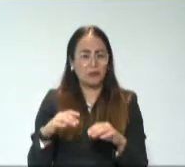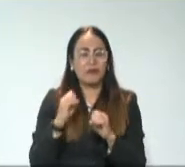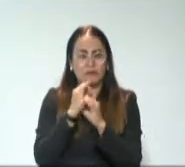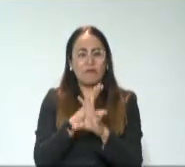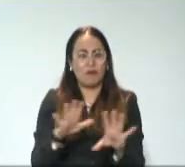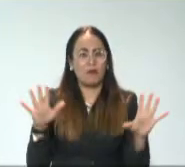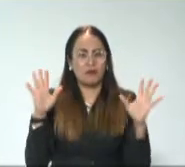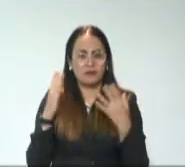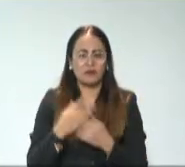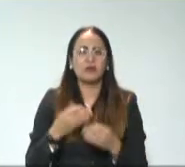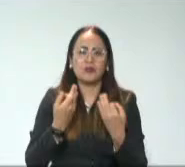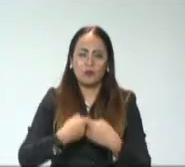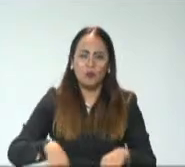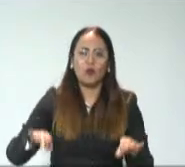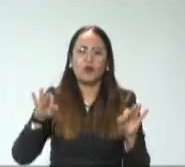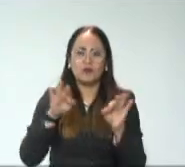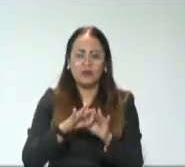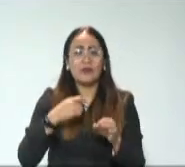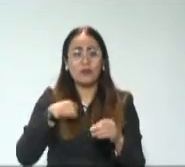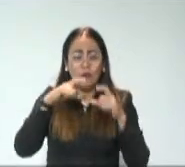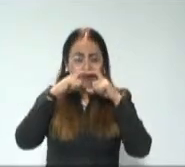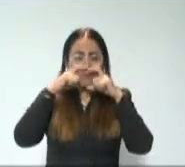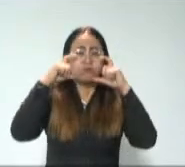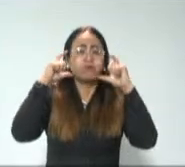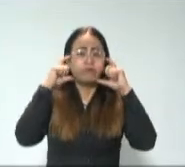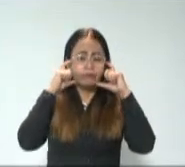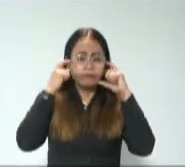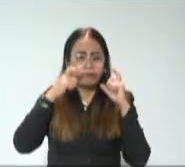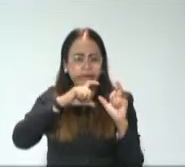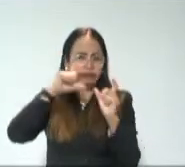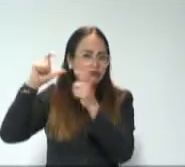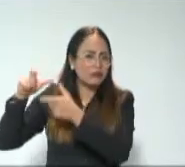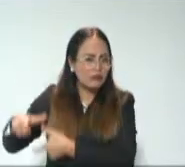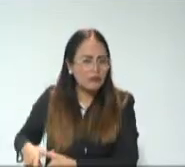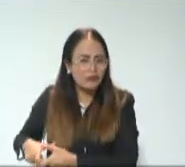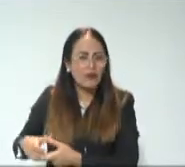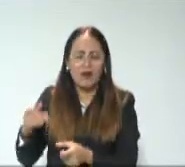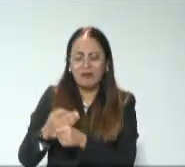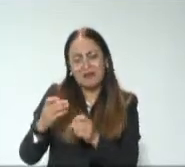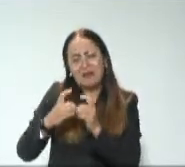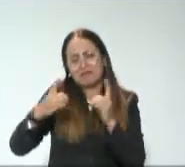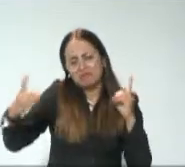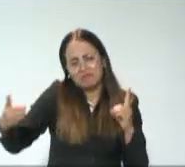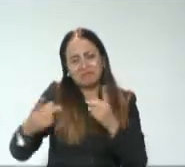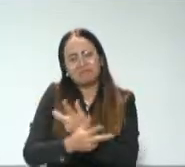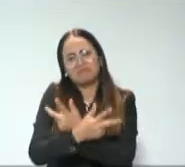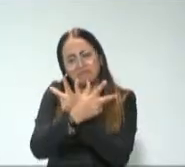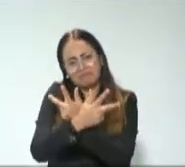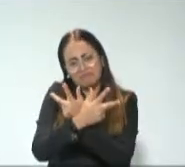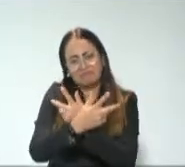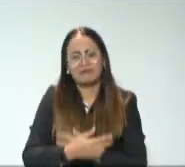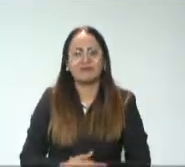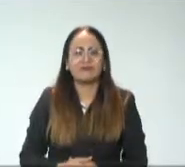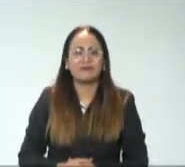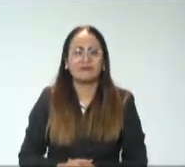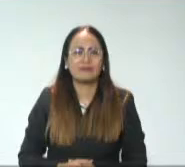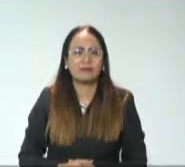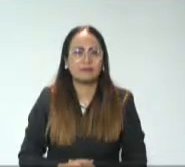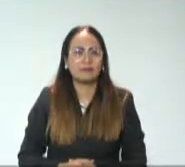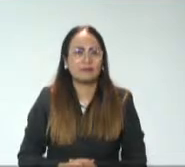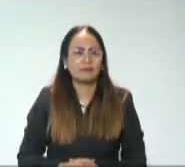charla aprovecho decir que me saco el cubreboca porque tenemos sana distancia si no no lo haría eh es es efectivamente